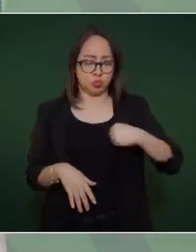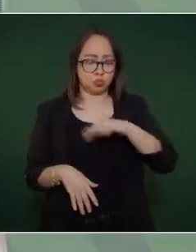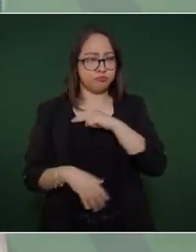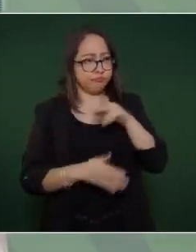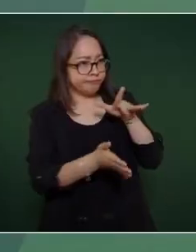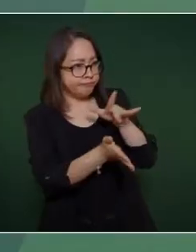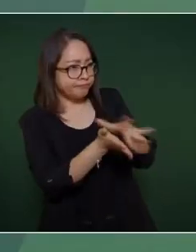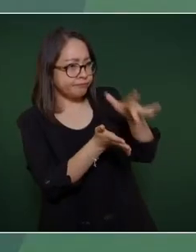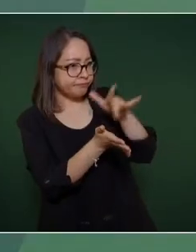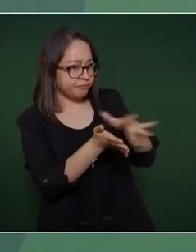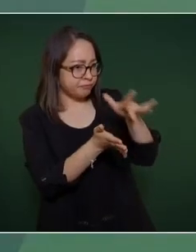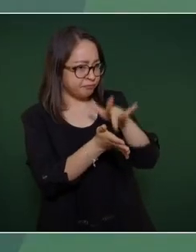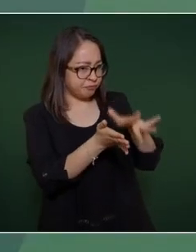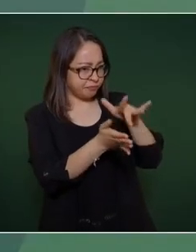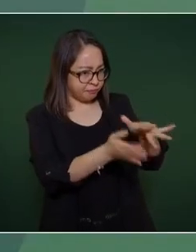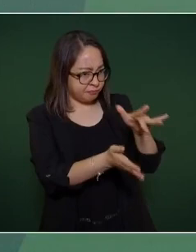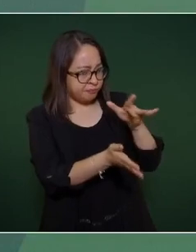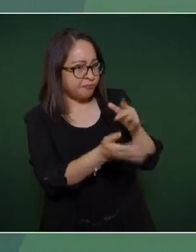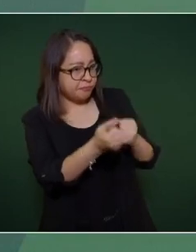respaldo.